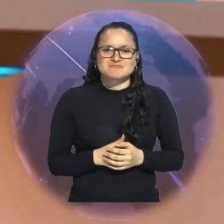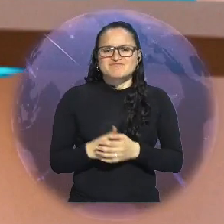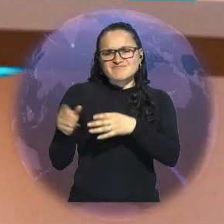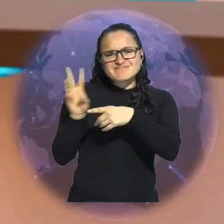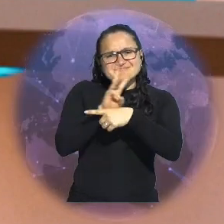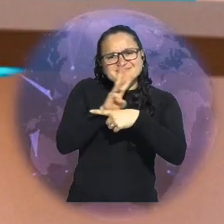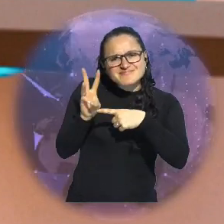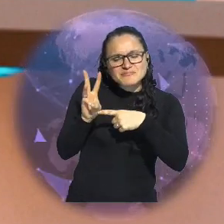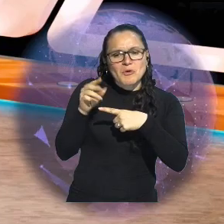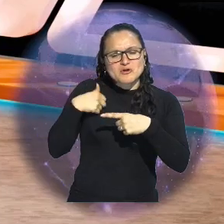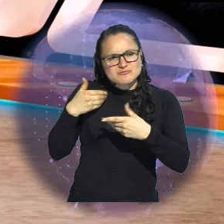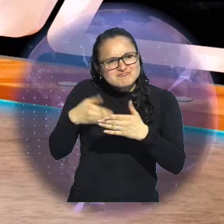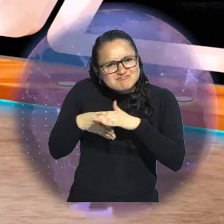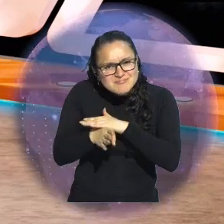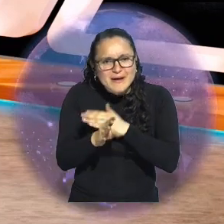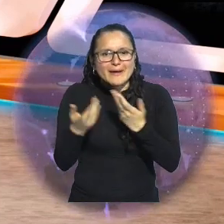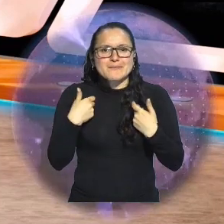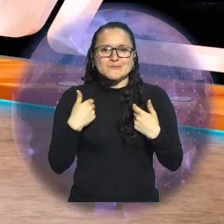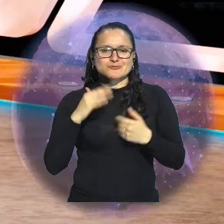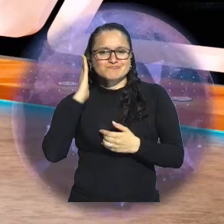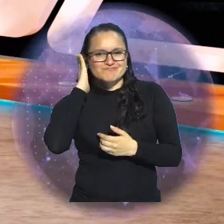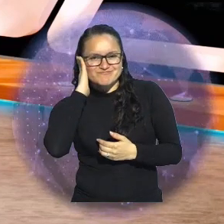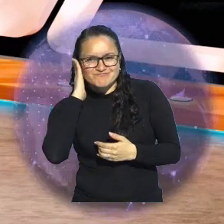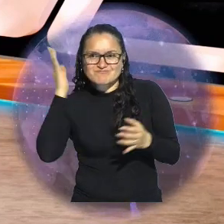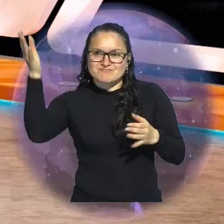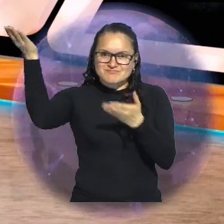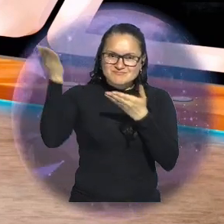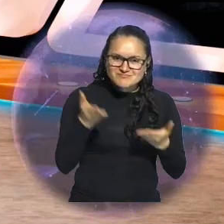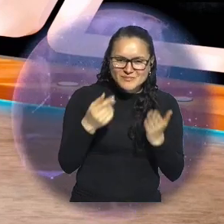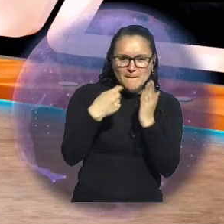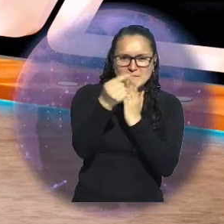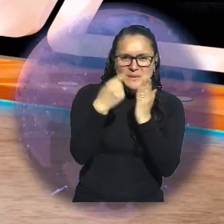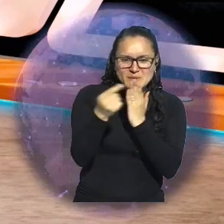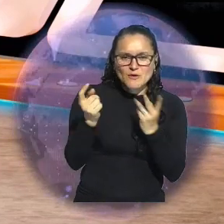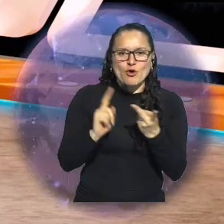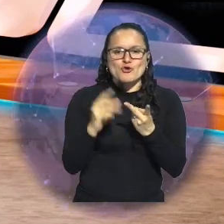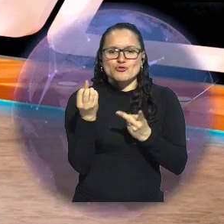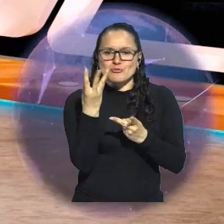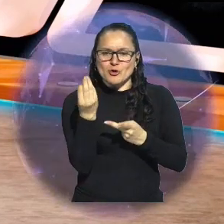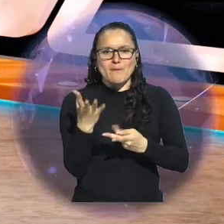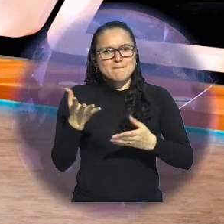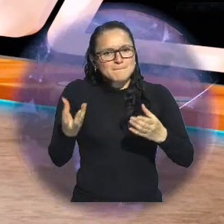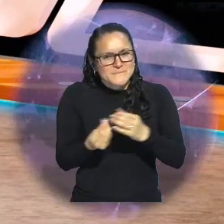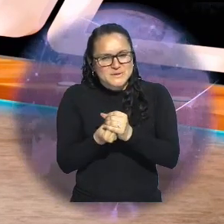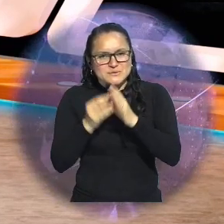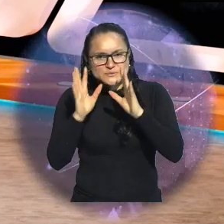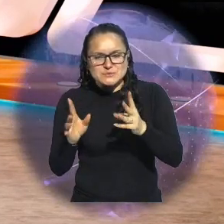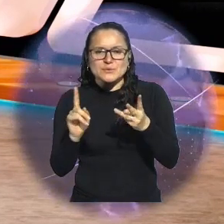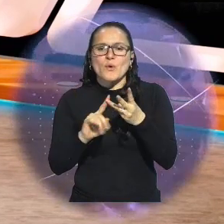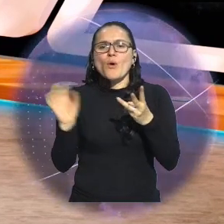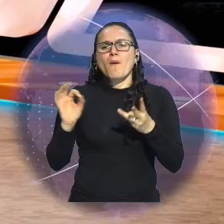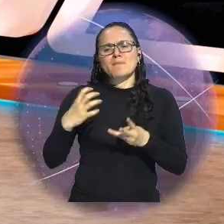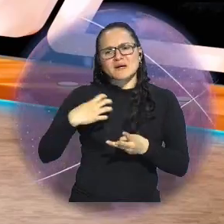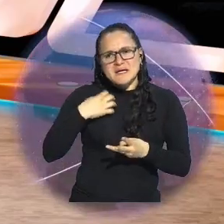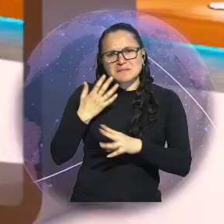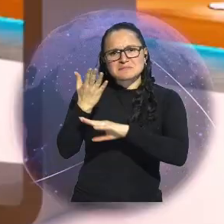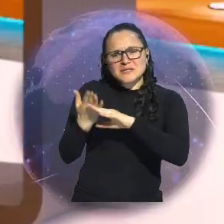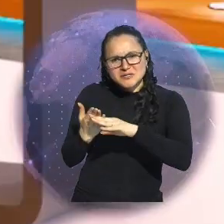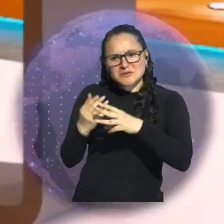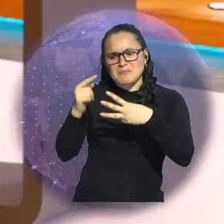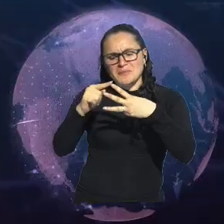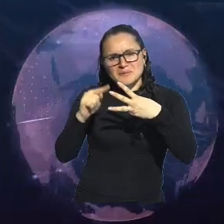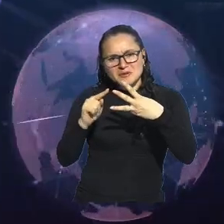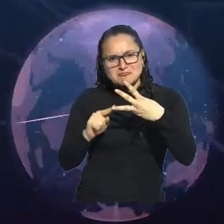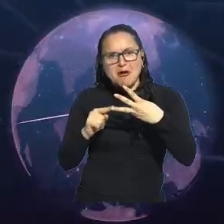trámites de homologación registro de números excluidos y la radicación de pérez presentan significativas mejoras que benefician a los